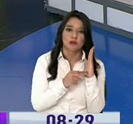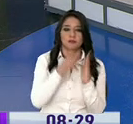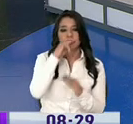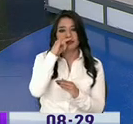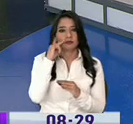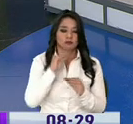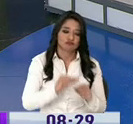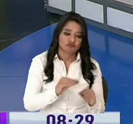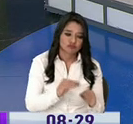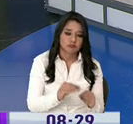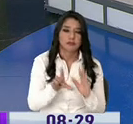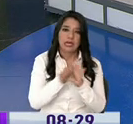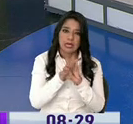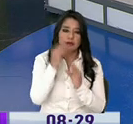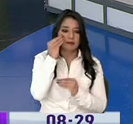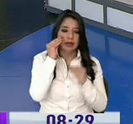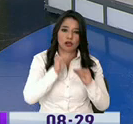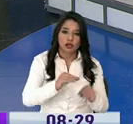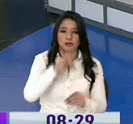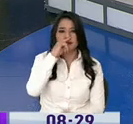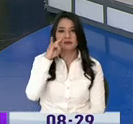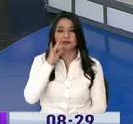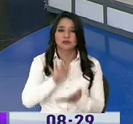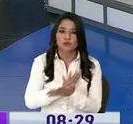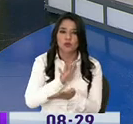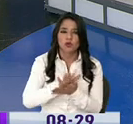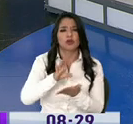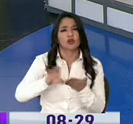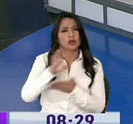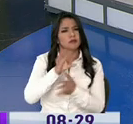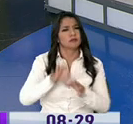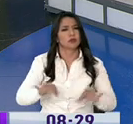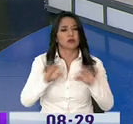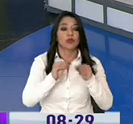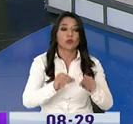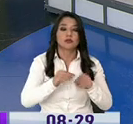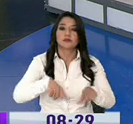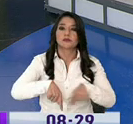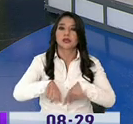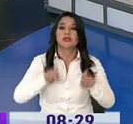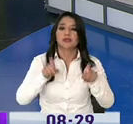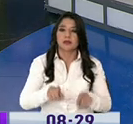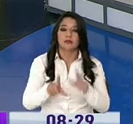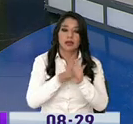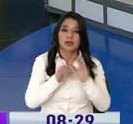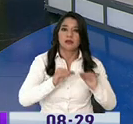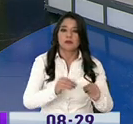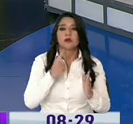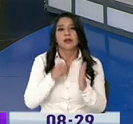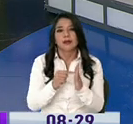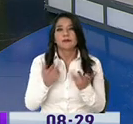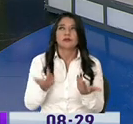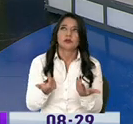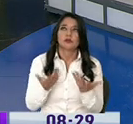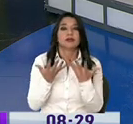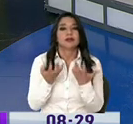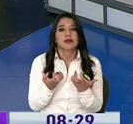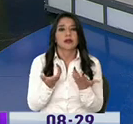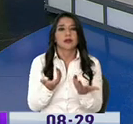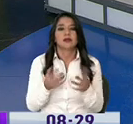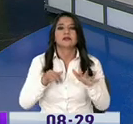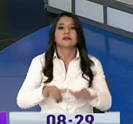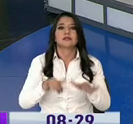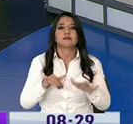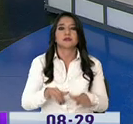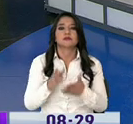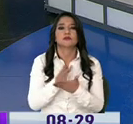chiquitos, de escuela, colegio. Por eso yo creo que la educación vial en las escuelas es básico. O sea, se vería, en vez de estar con tanta vaina que quieren 6 meses